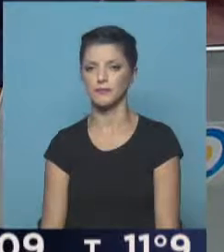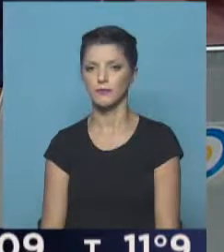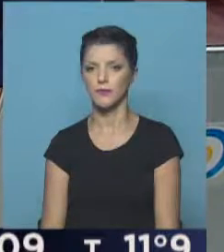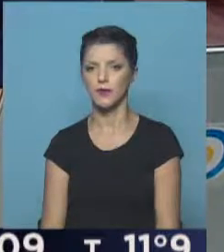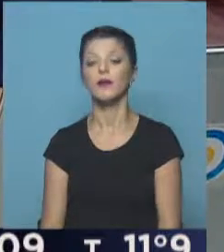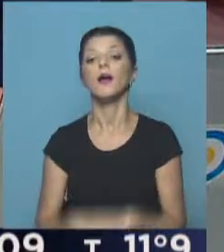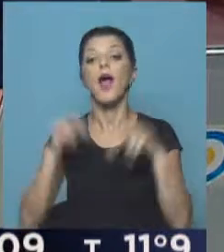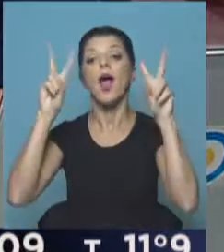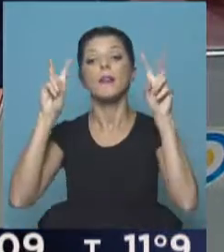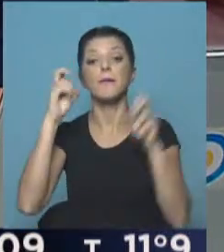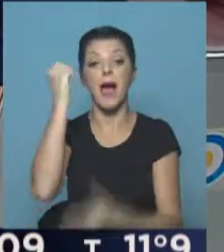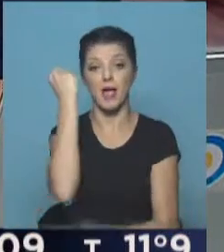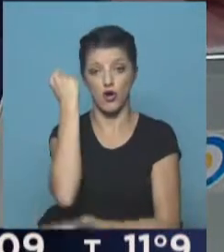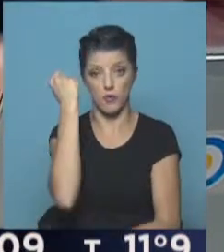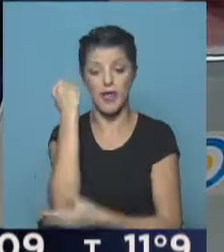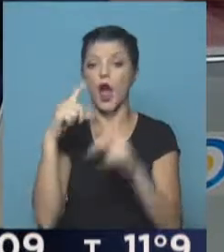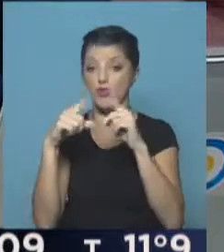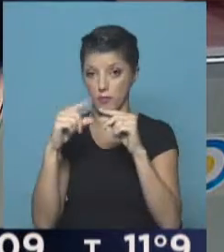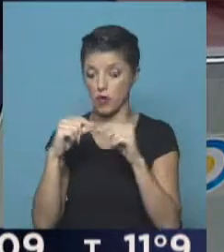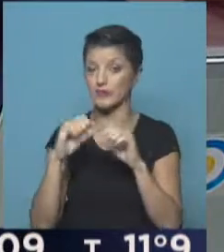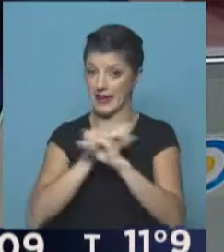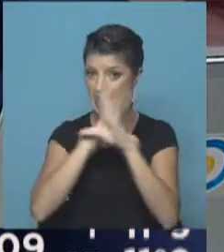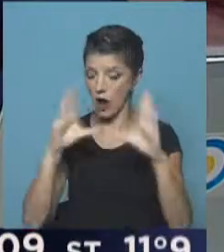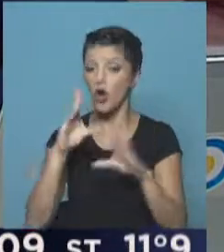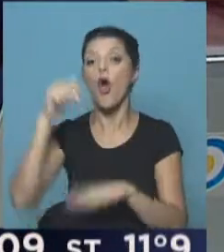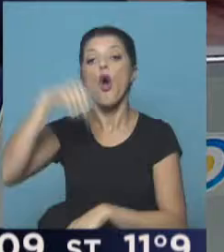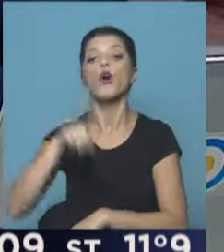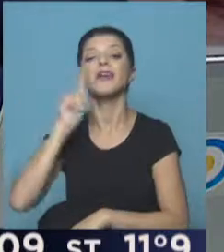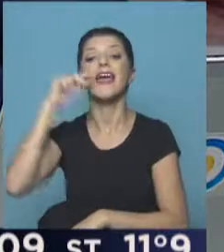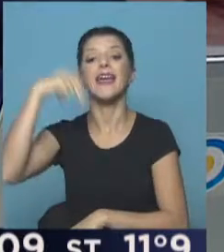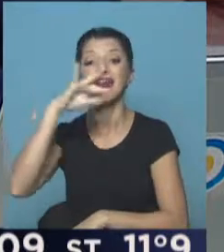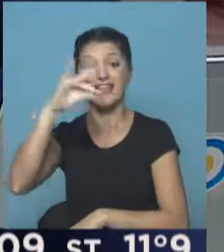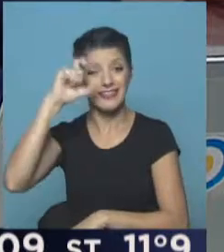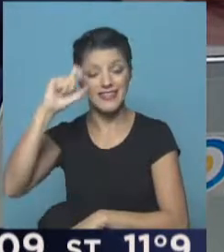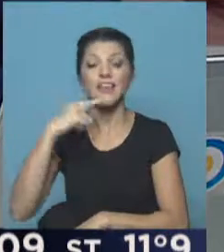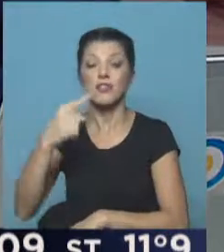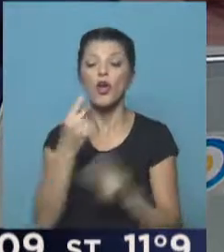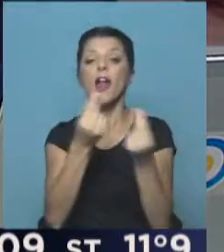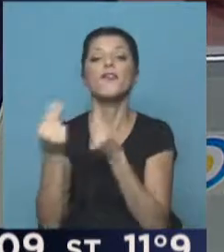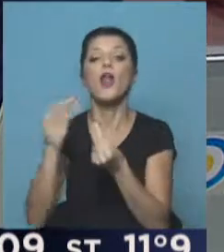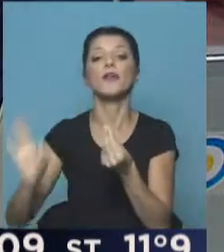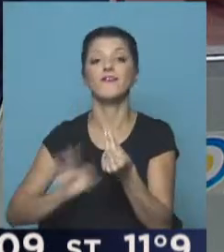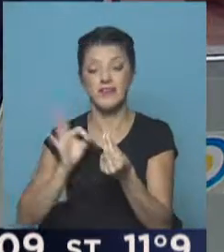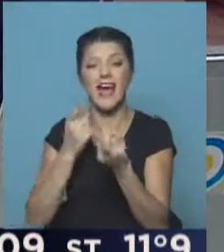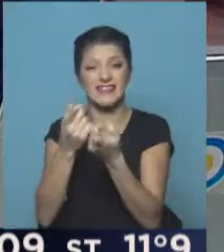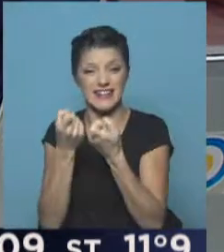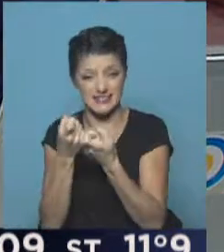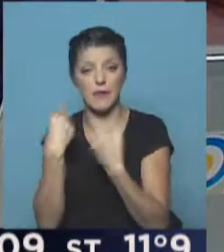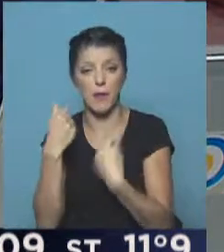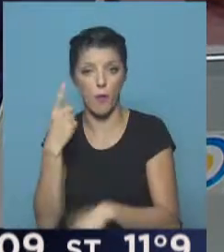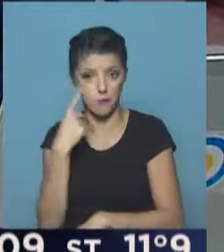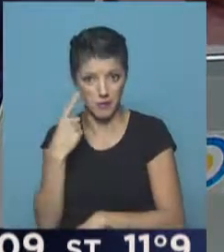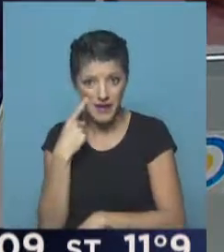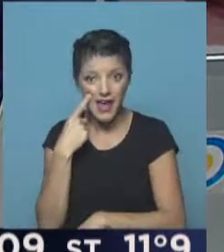Vamos al ámbito económico con datos claves porque por primera vez el INDEC difundió el costo de vida nacional, el resumen país con prácticamente